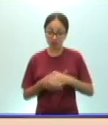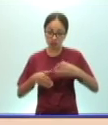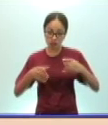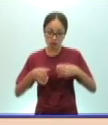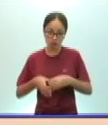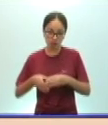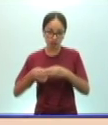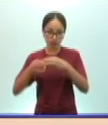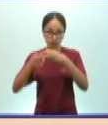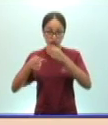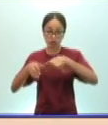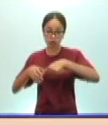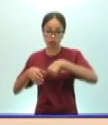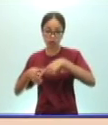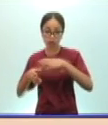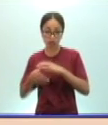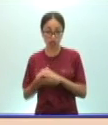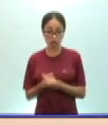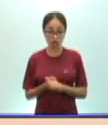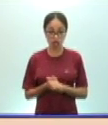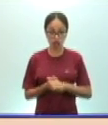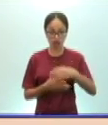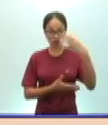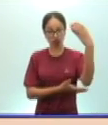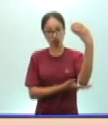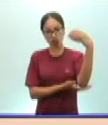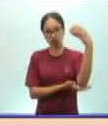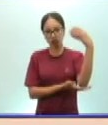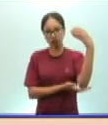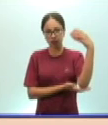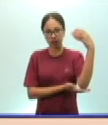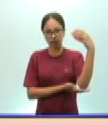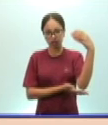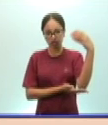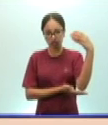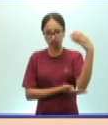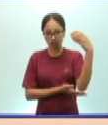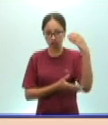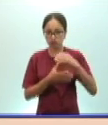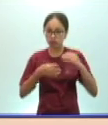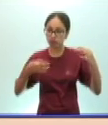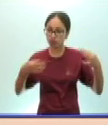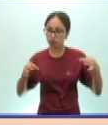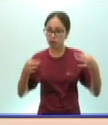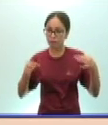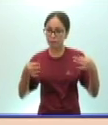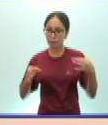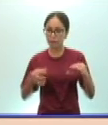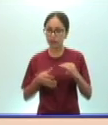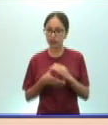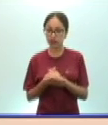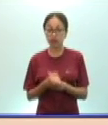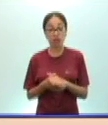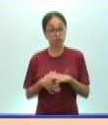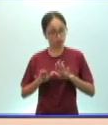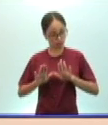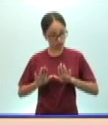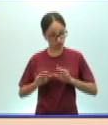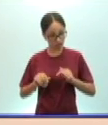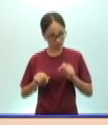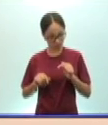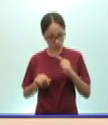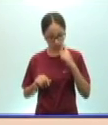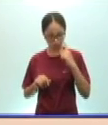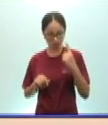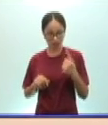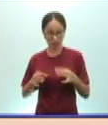nuez o mordaza, también se utilizaron para realizar la decantación con el embudo de separación. Y quiero detenerme acá en el papel